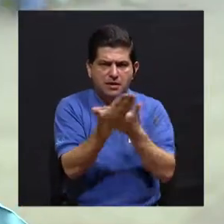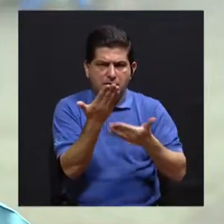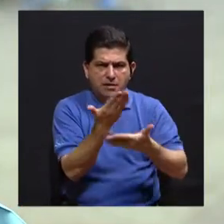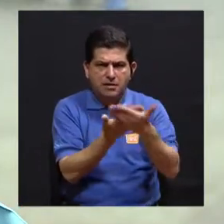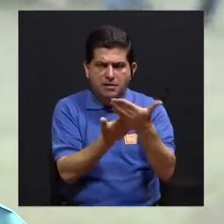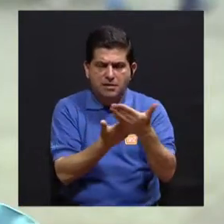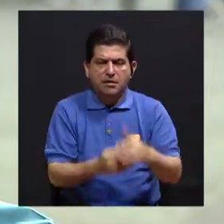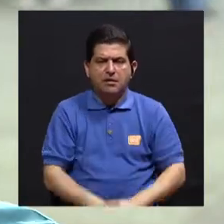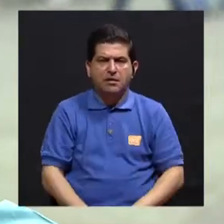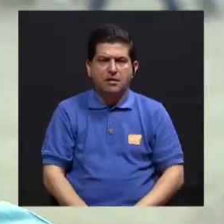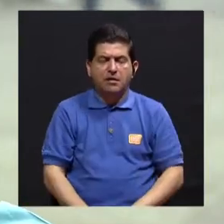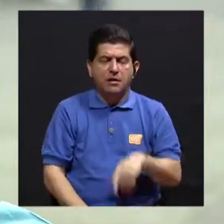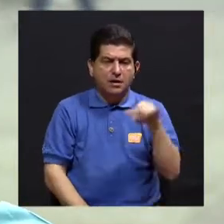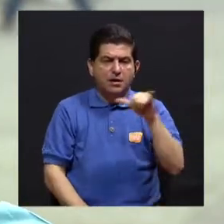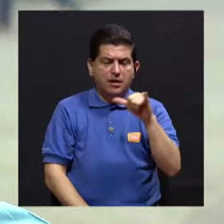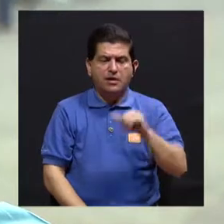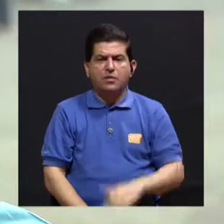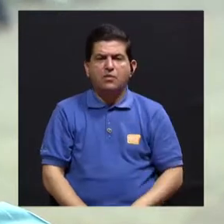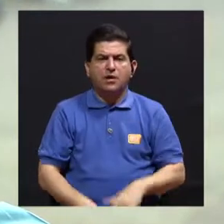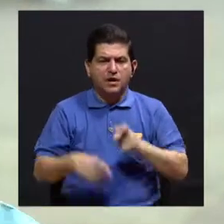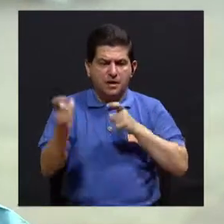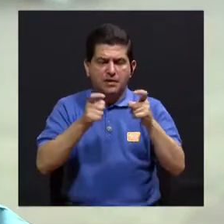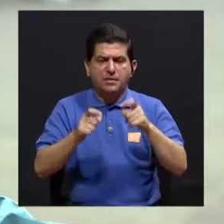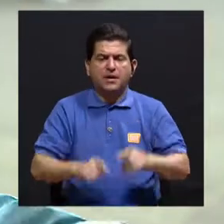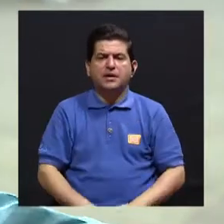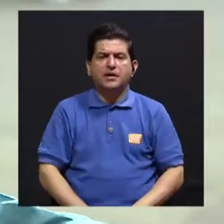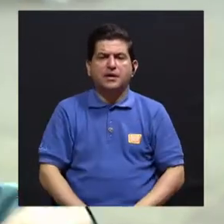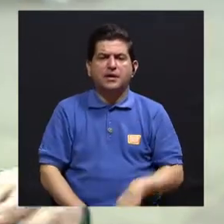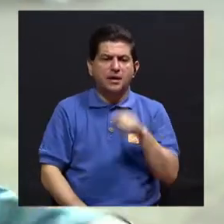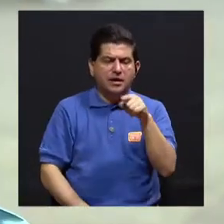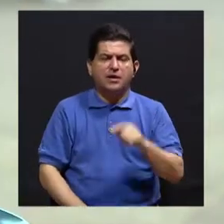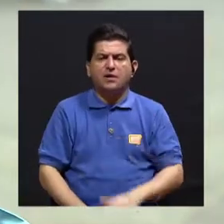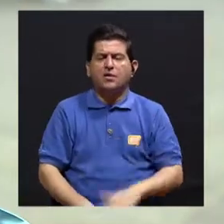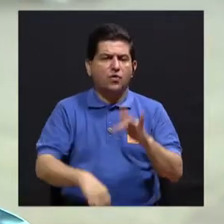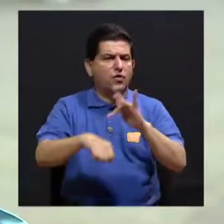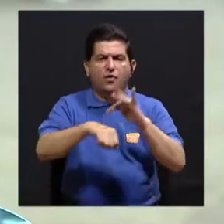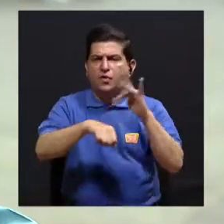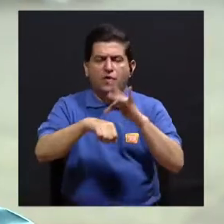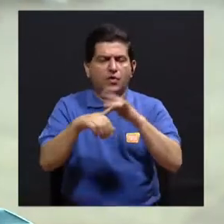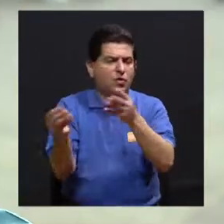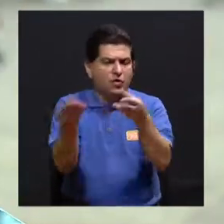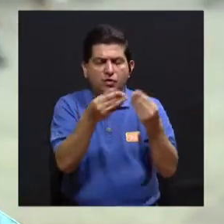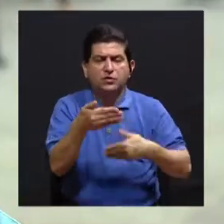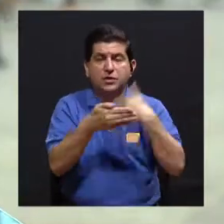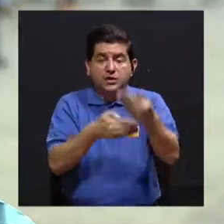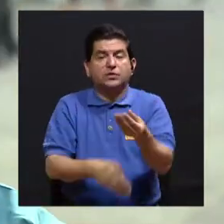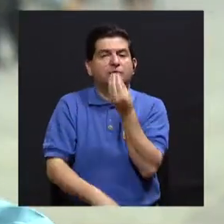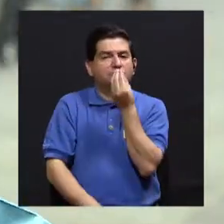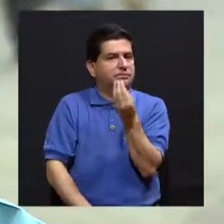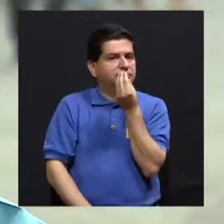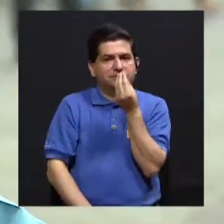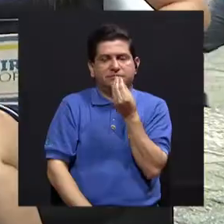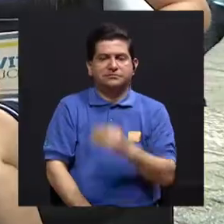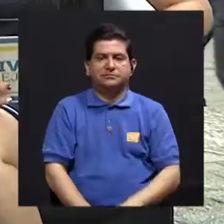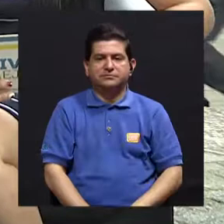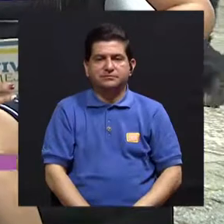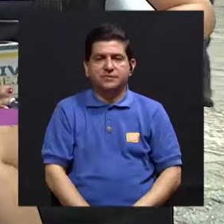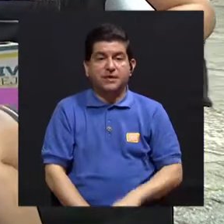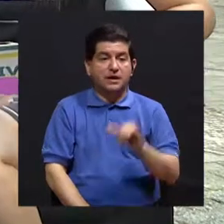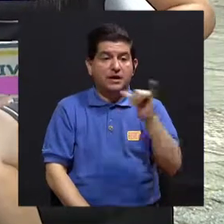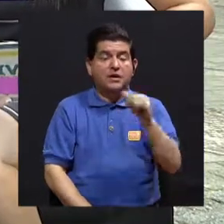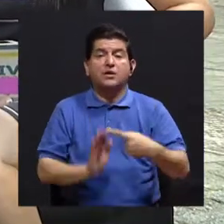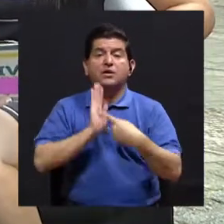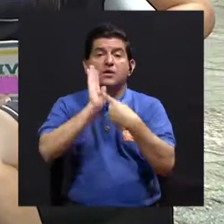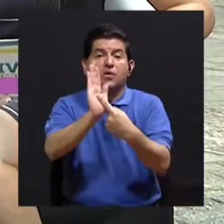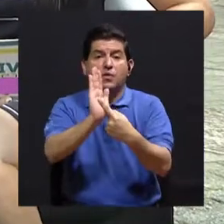manos, de manejarse en zonas ambientales, ¿verdad?, que no estén demasiado en contacto con tierra y después llevarse las manos a la boca. Y